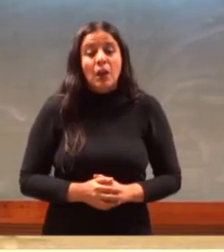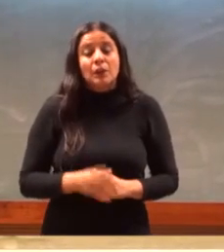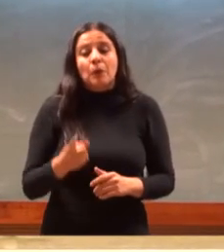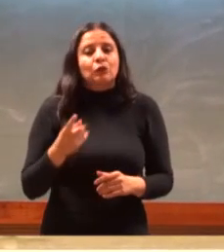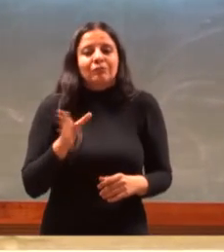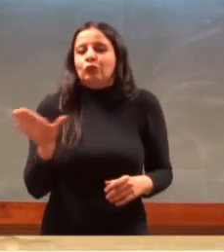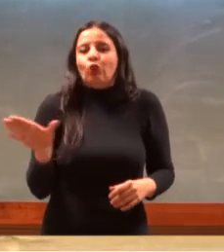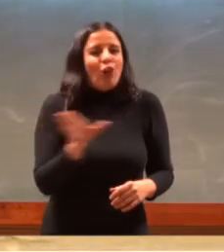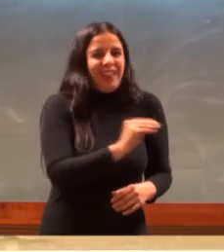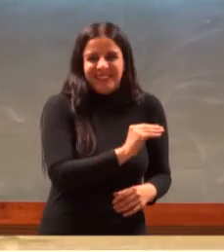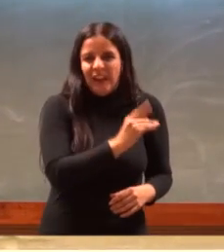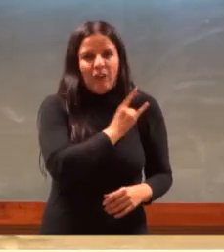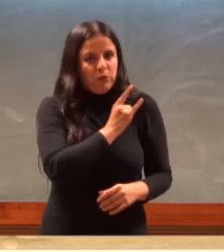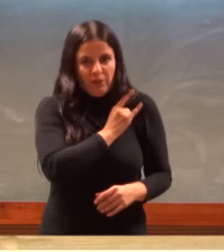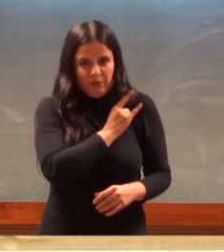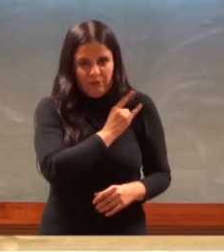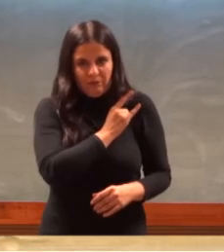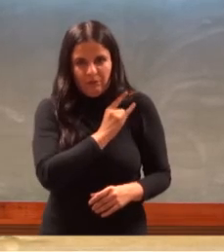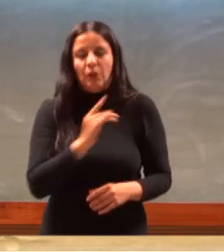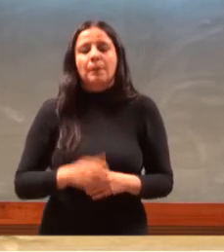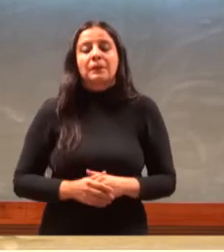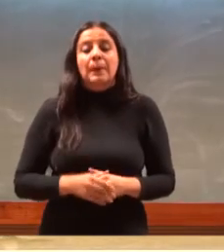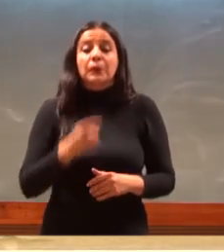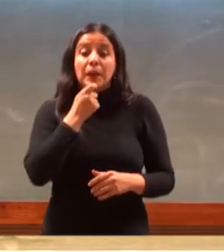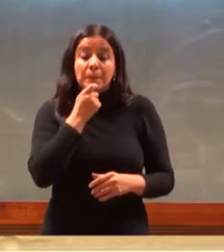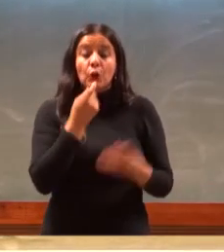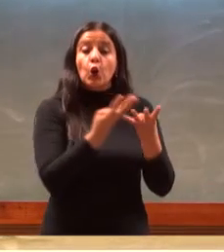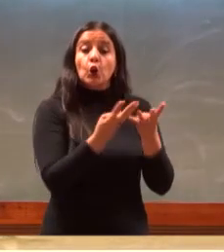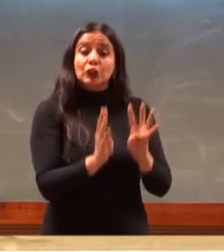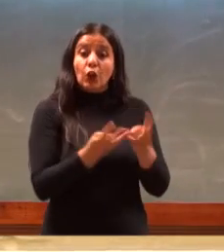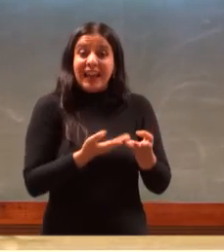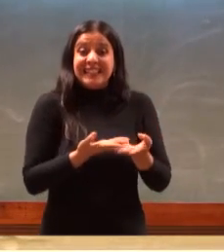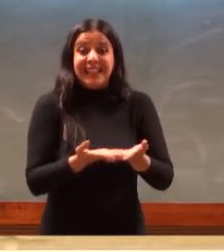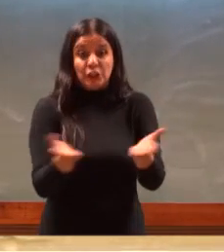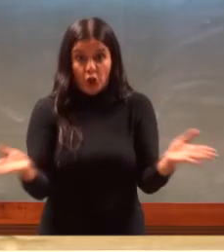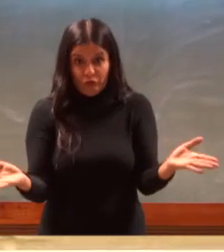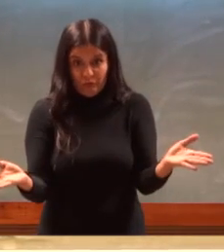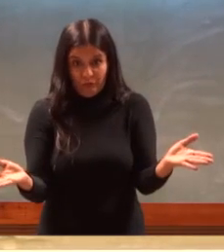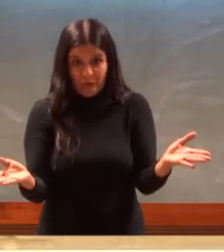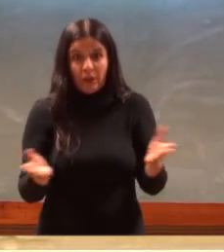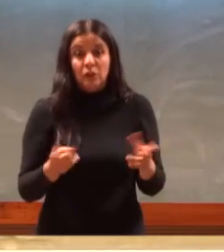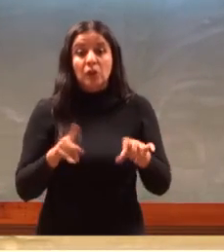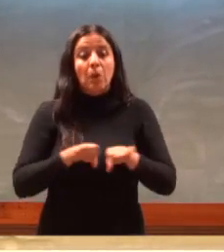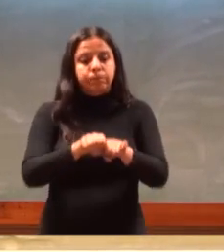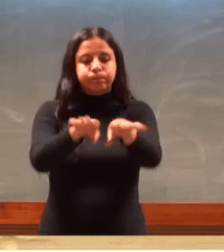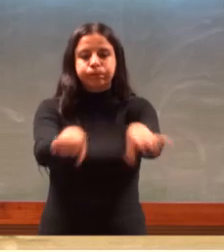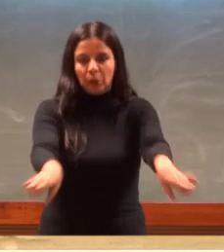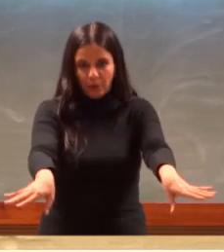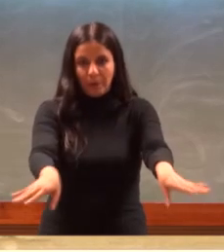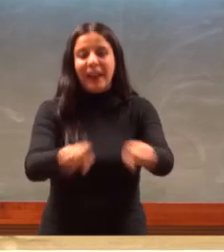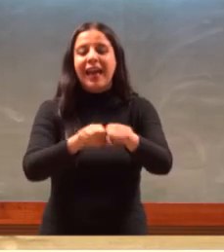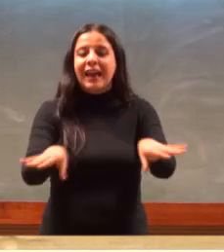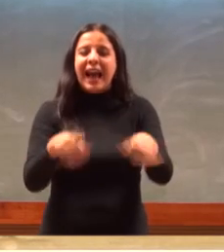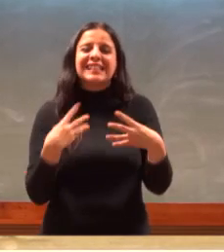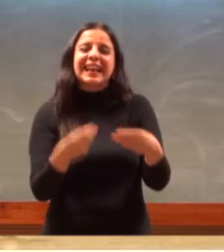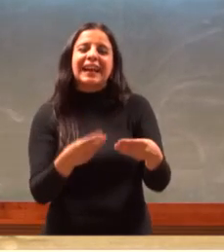planteando la creación de un consejo de extensión donde participen las escuelas donde acerquemos las escuelas a la Facultad mucho más en